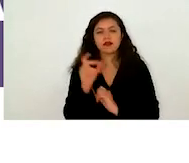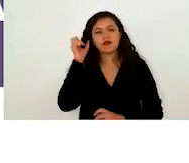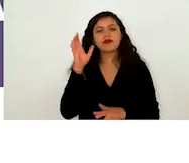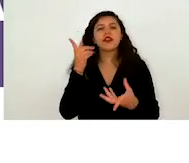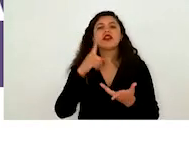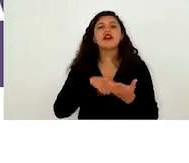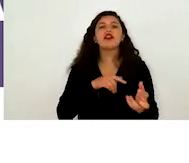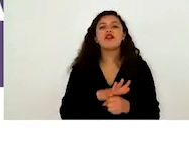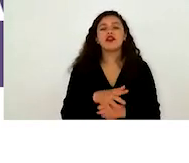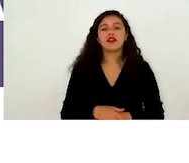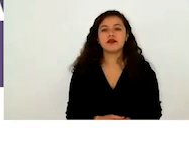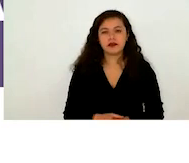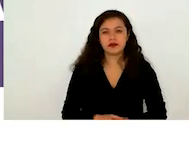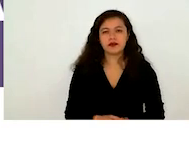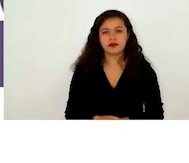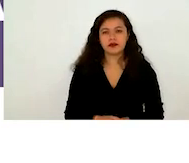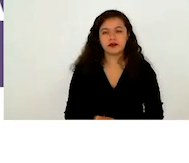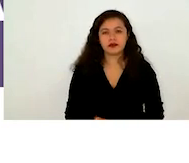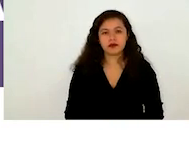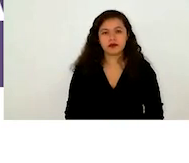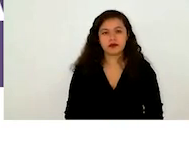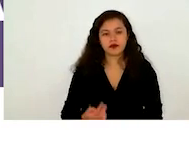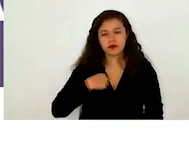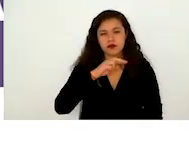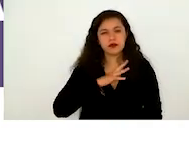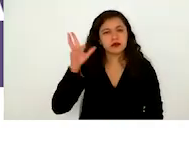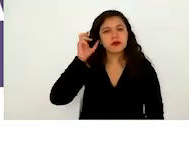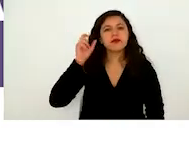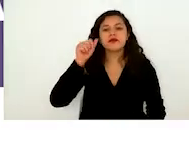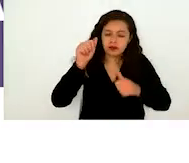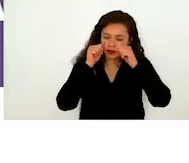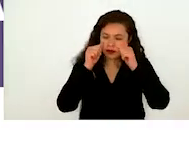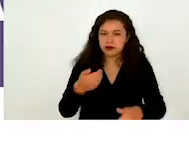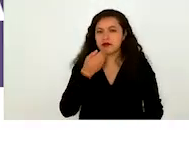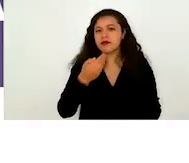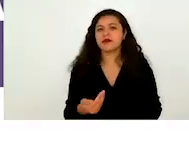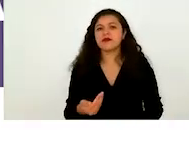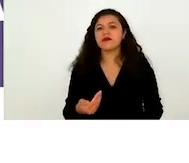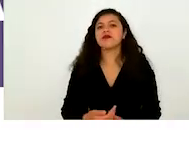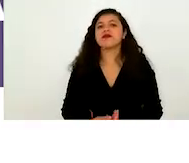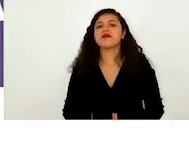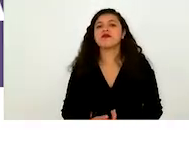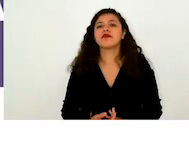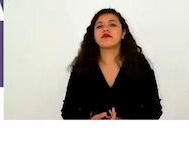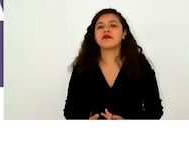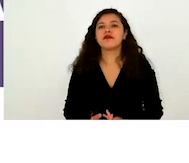para que entonces estemos escuchando con la atención es evitar generalizaciones